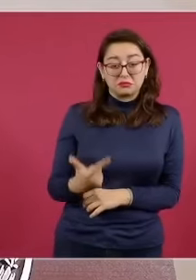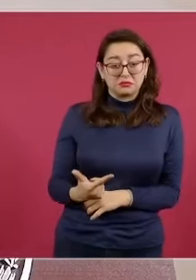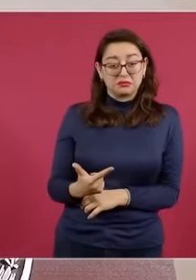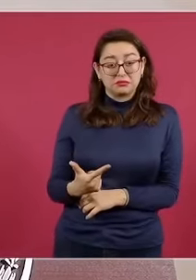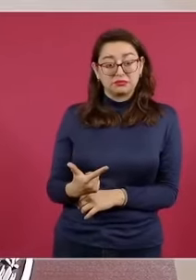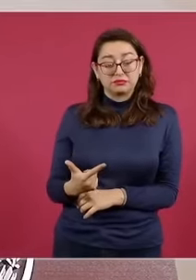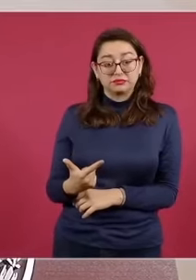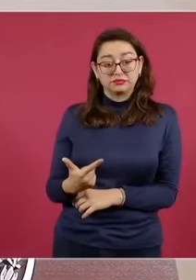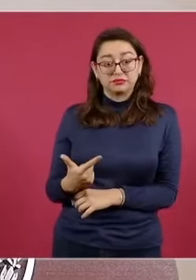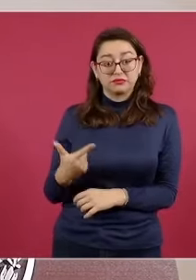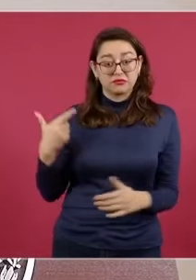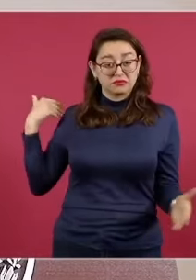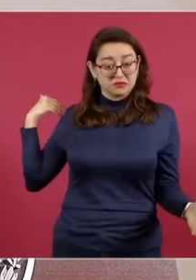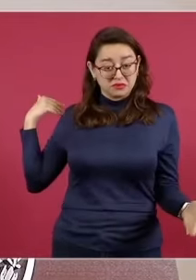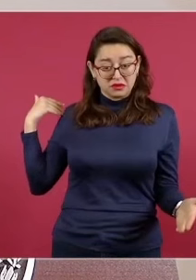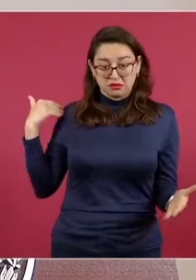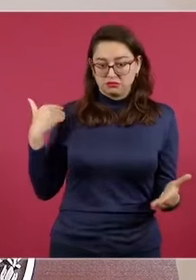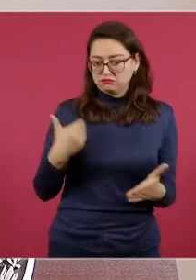y se quitó.